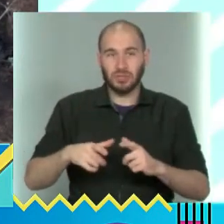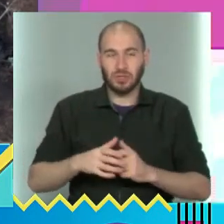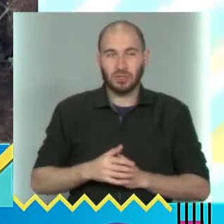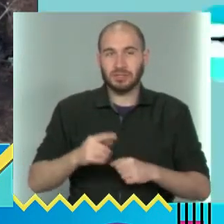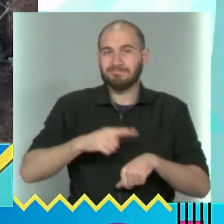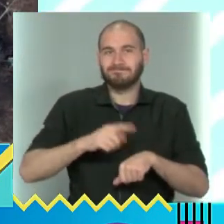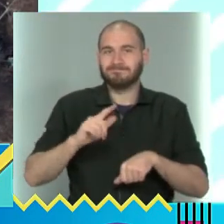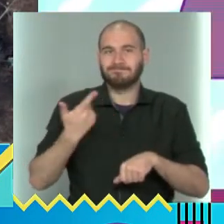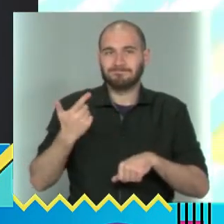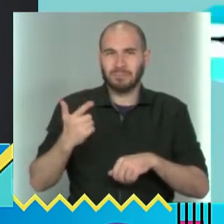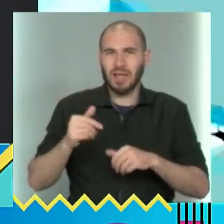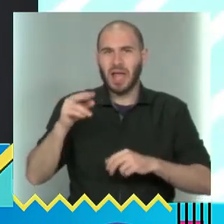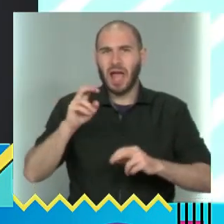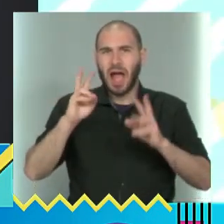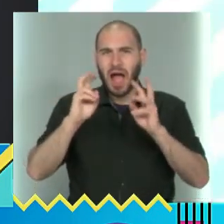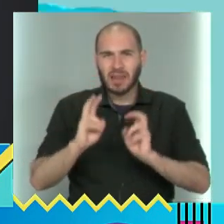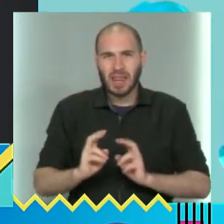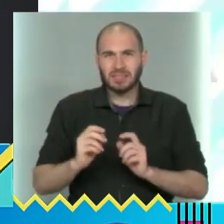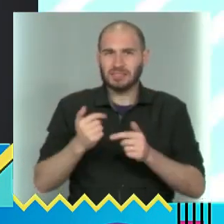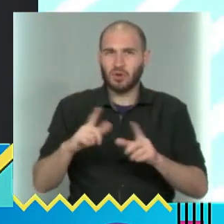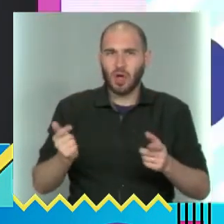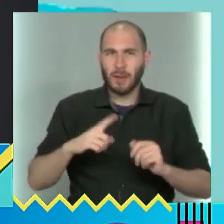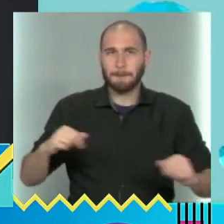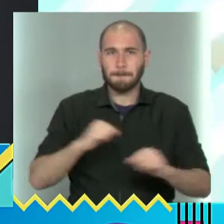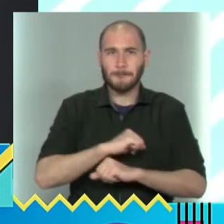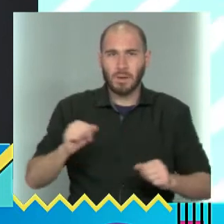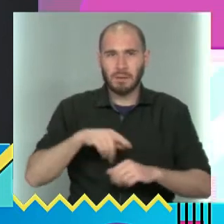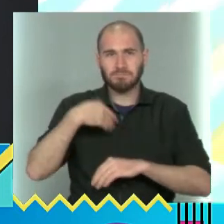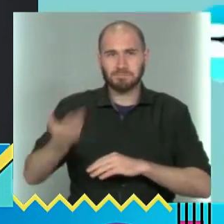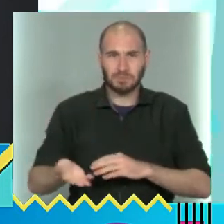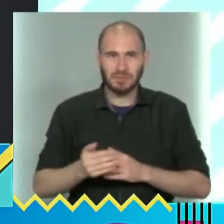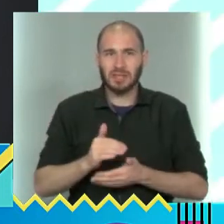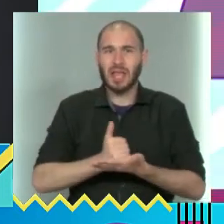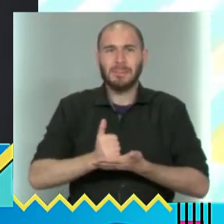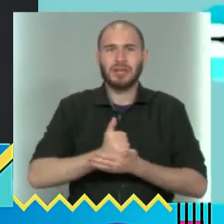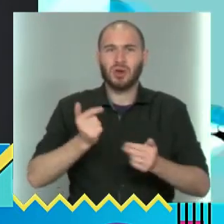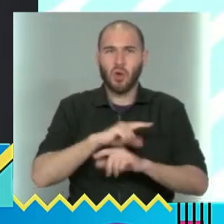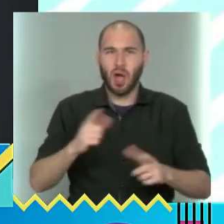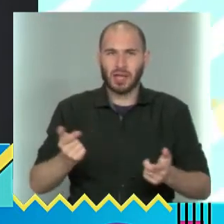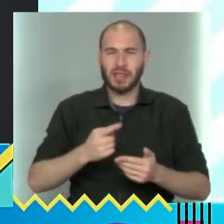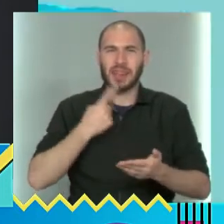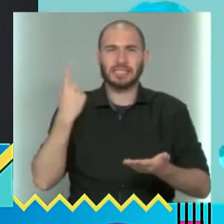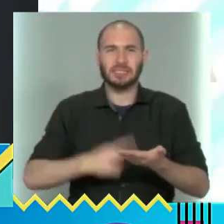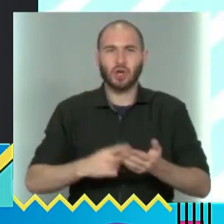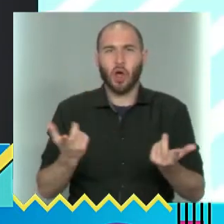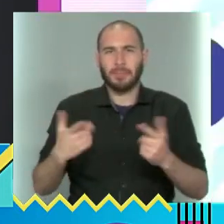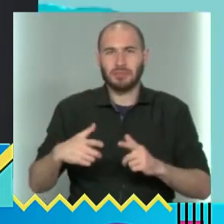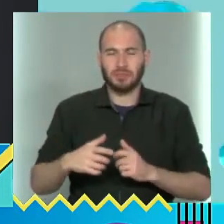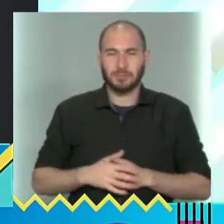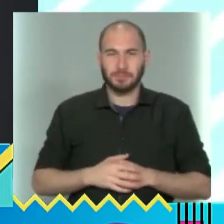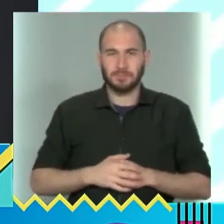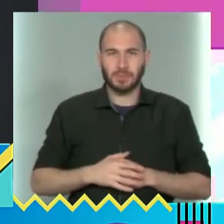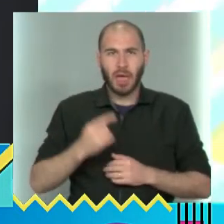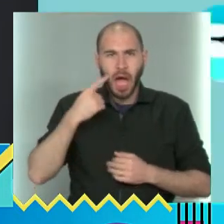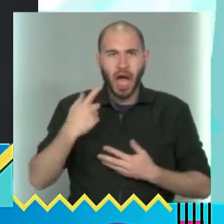tuvo tiempo de hacer los análisis correspondientes, bombardearon, sin esperar el dictamen de la comisión,